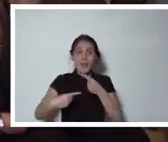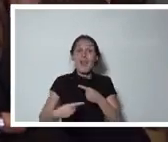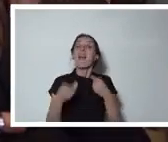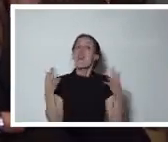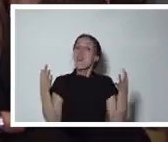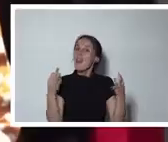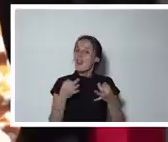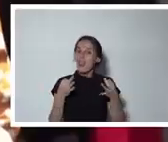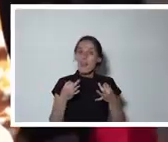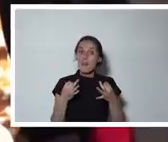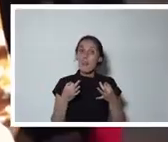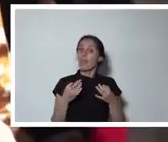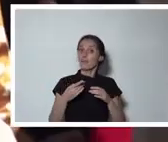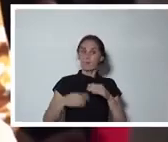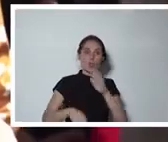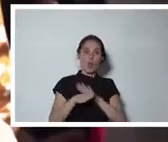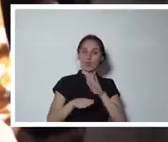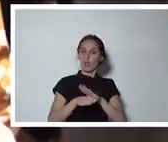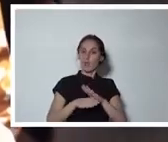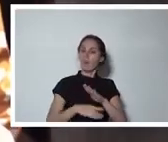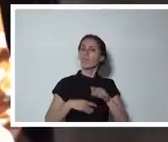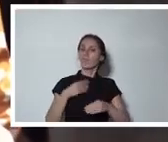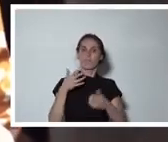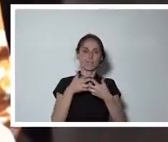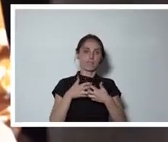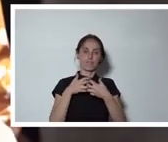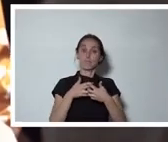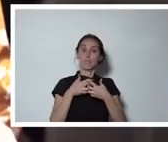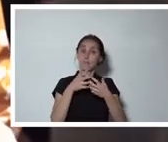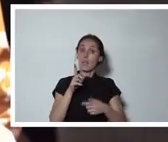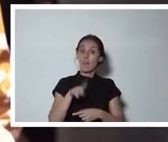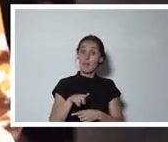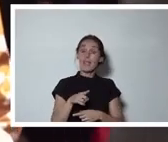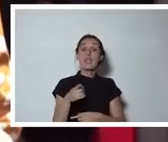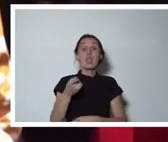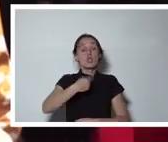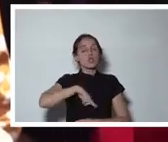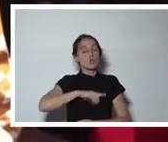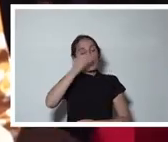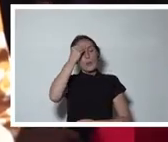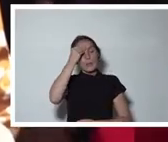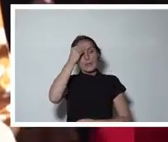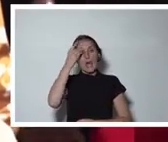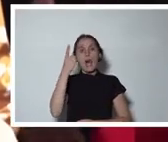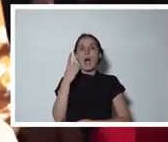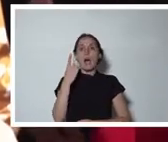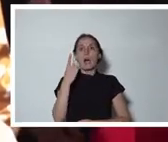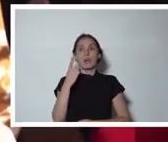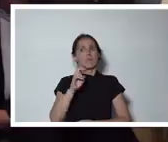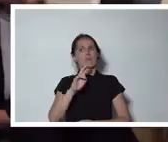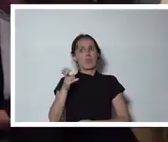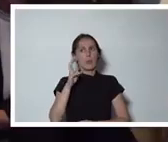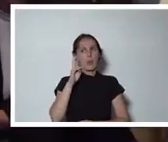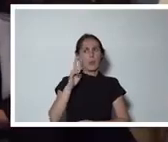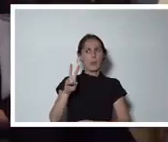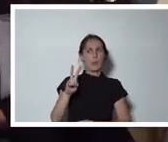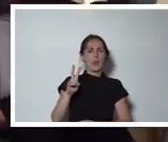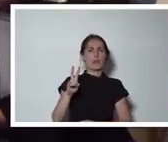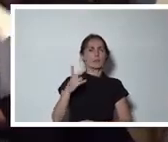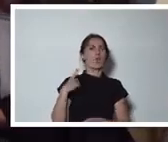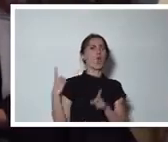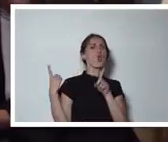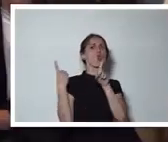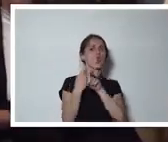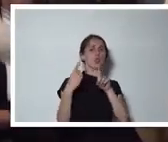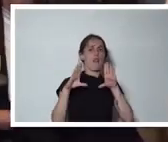también hay que decirlo todo y han habido malas prácticas claramente malas prácticas desde mi punto de vista antifeministas como es que En nombre del